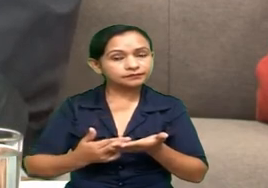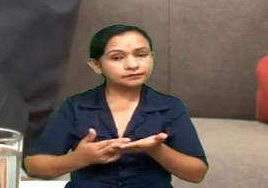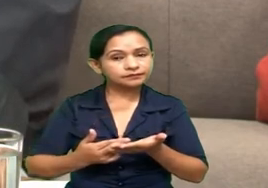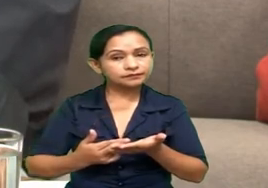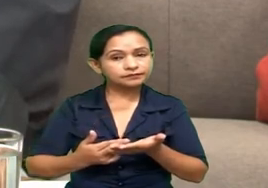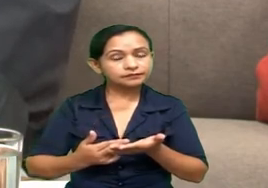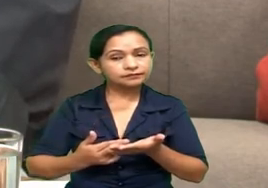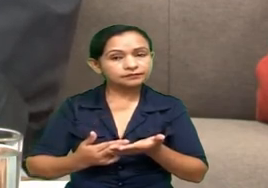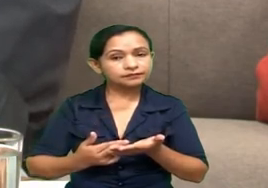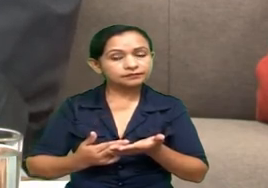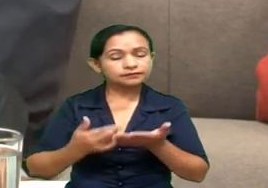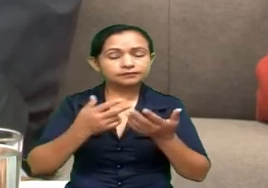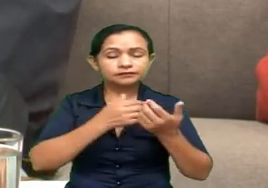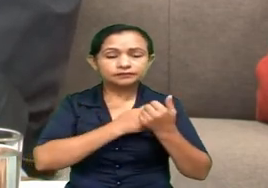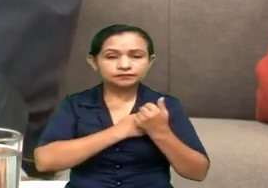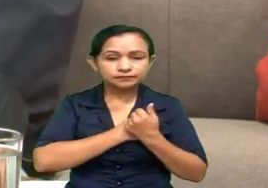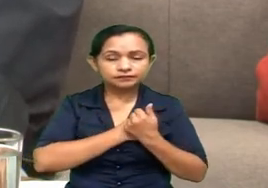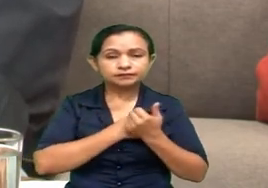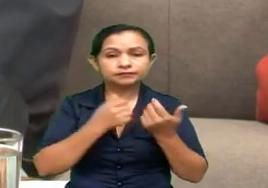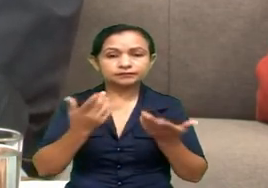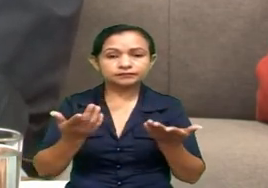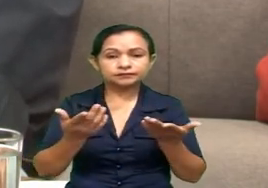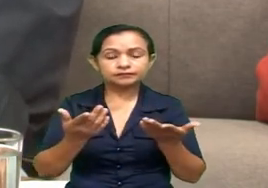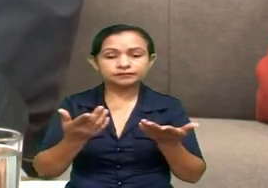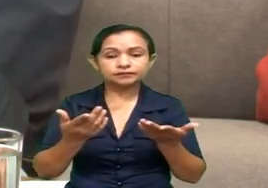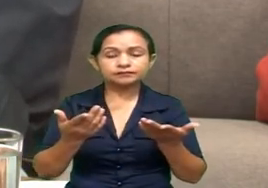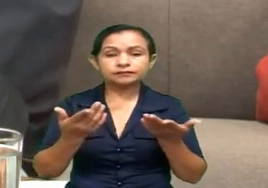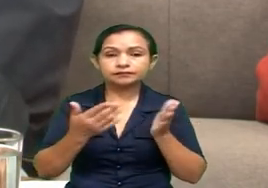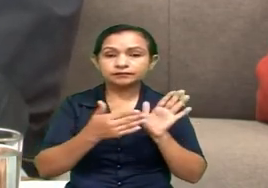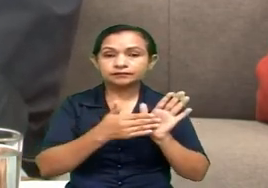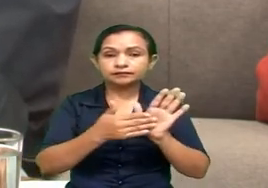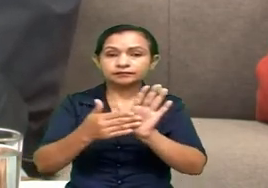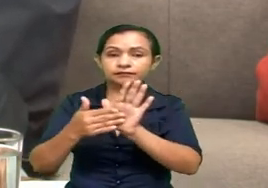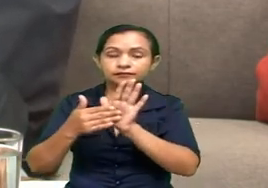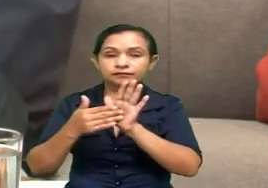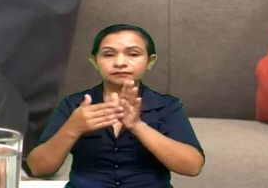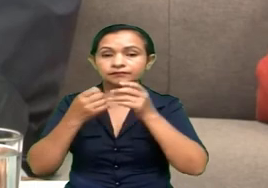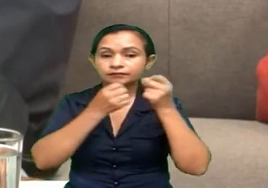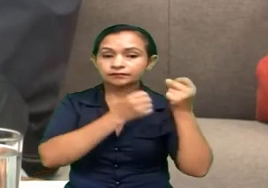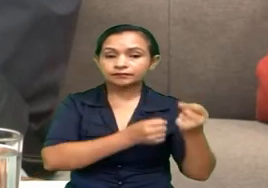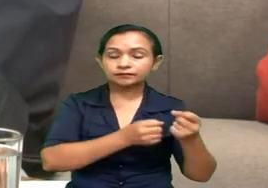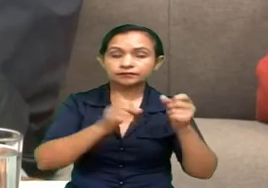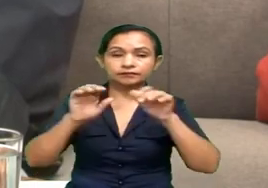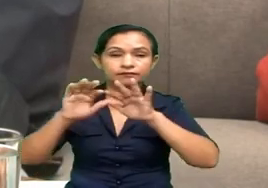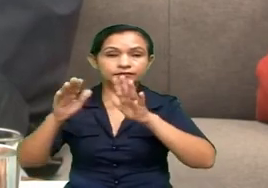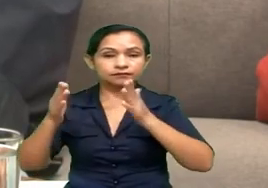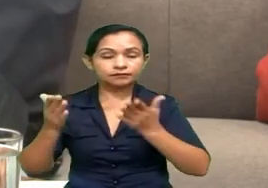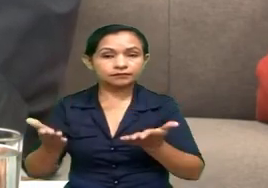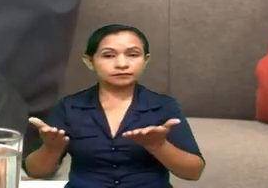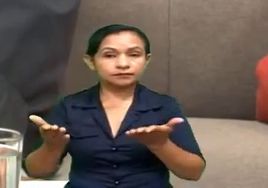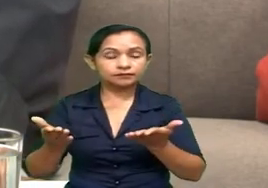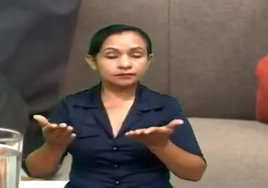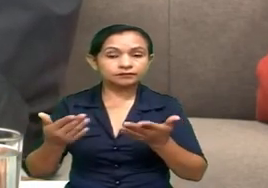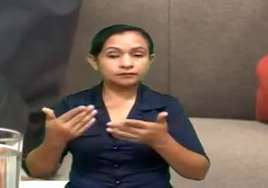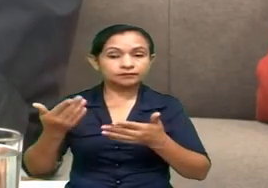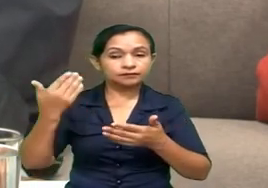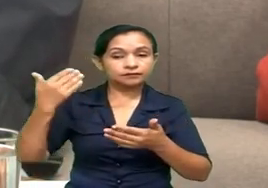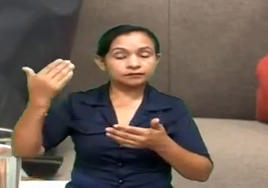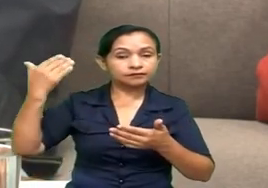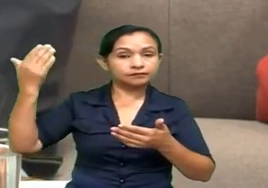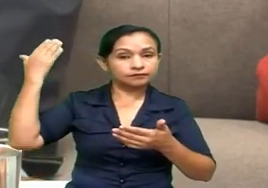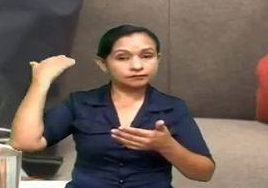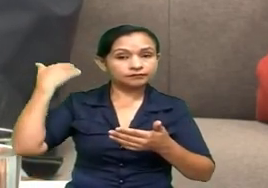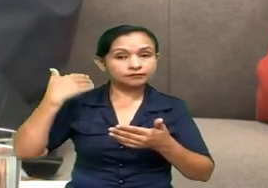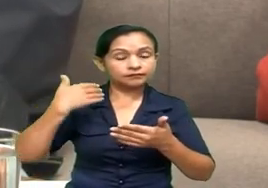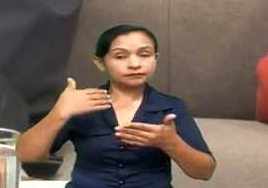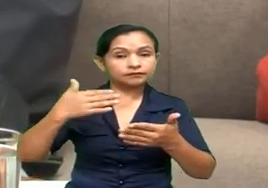con aprecio, con cariño, las gestas heroicas de tantos hombres y tantas mujeres que a lo largo de nuestra historia